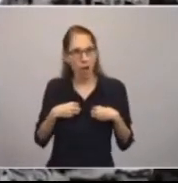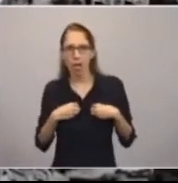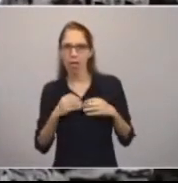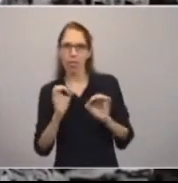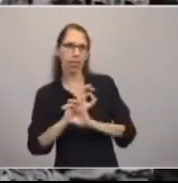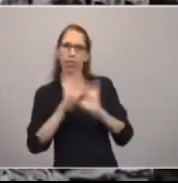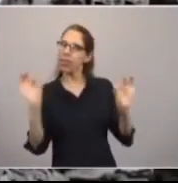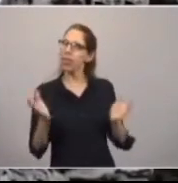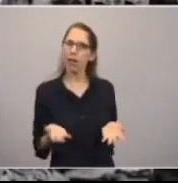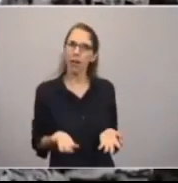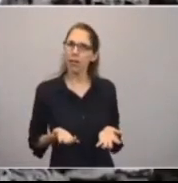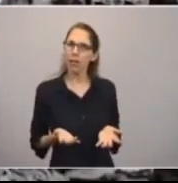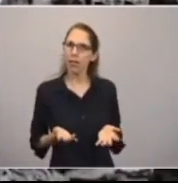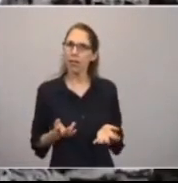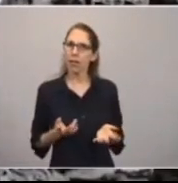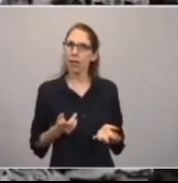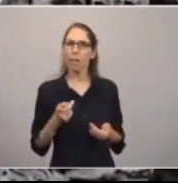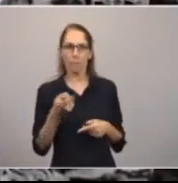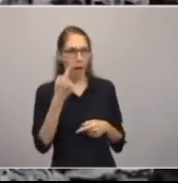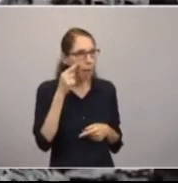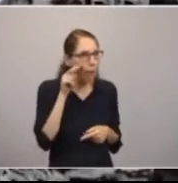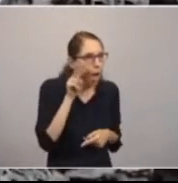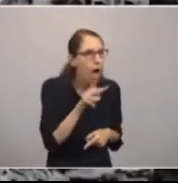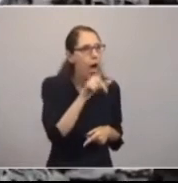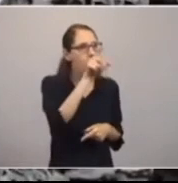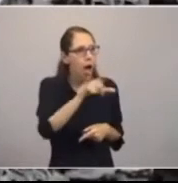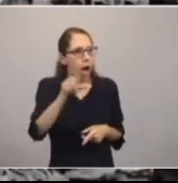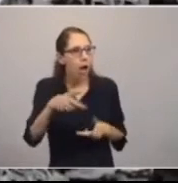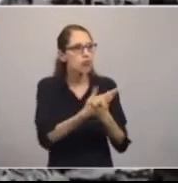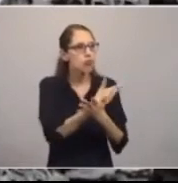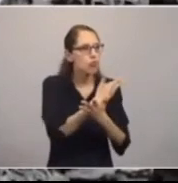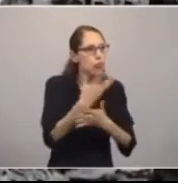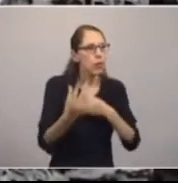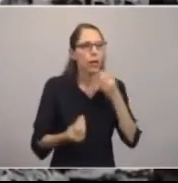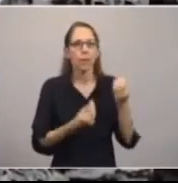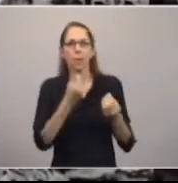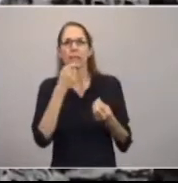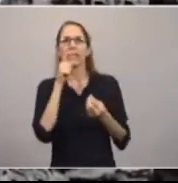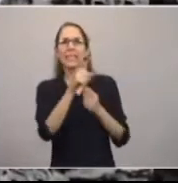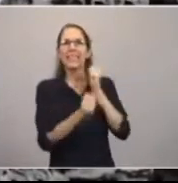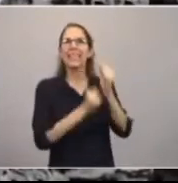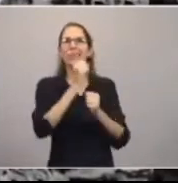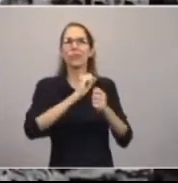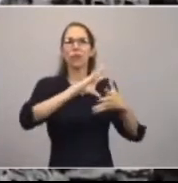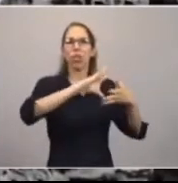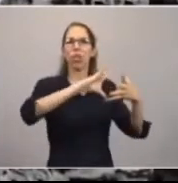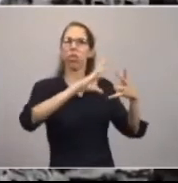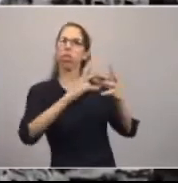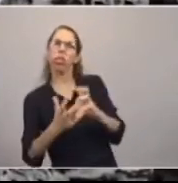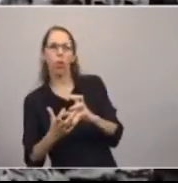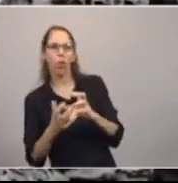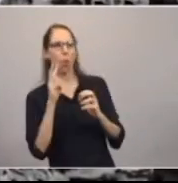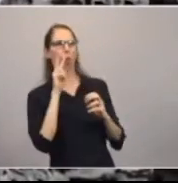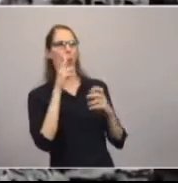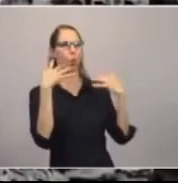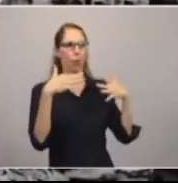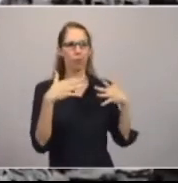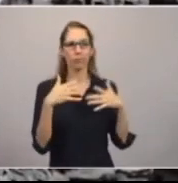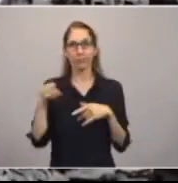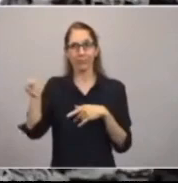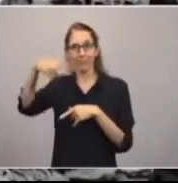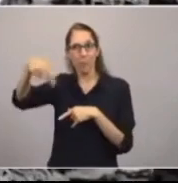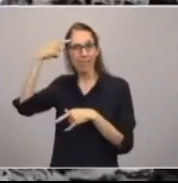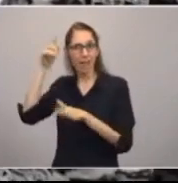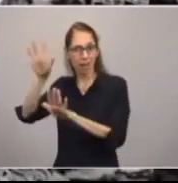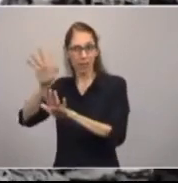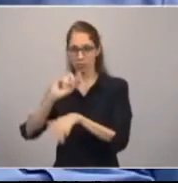los efectos que se sufren cuando se empieza a acabar con el tejido industrial. Nosotros somos de otra escuela, nosotros creemos que gobernar es